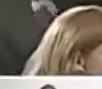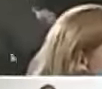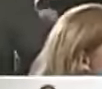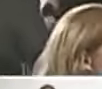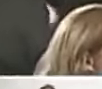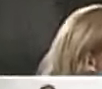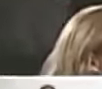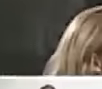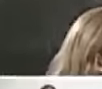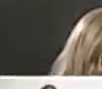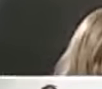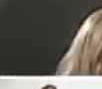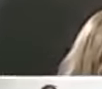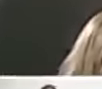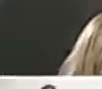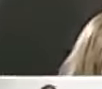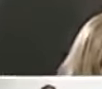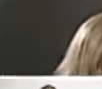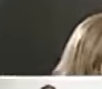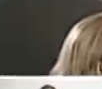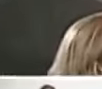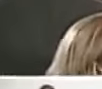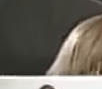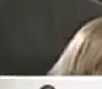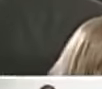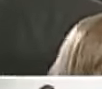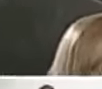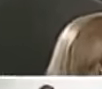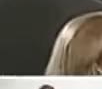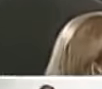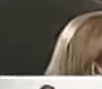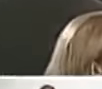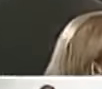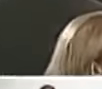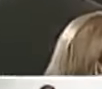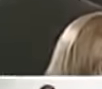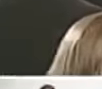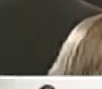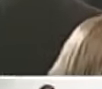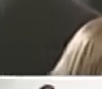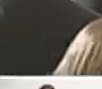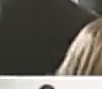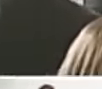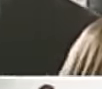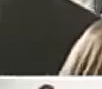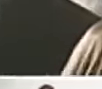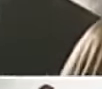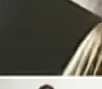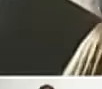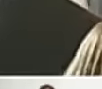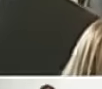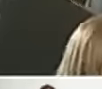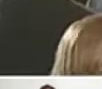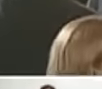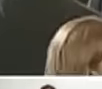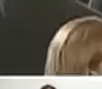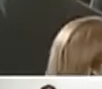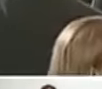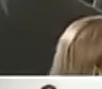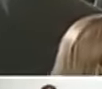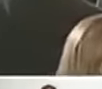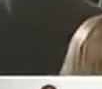Guyana, Irfan Ali. No ha presentado Guyana un solo documento, un solo mapa que diga que este territorio